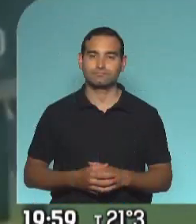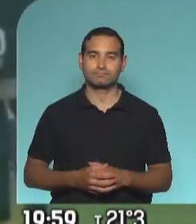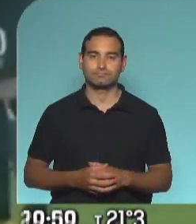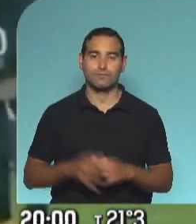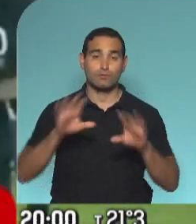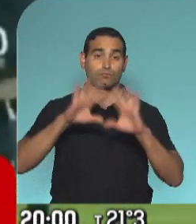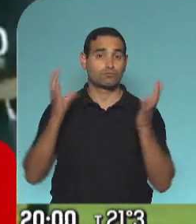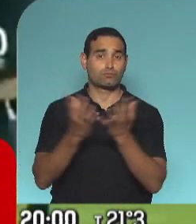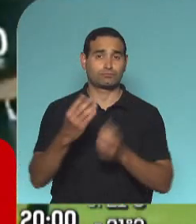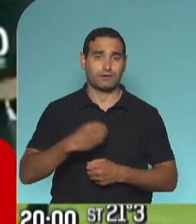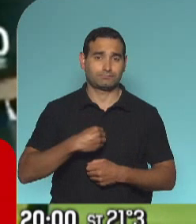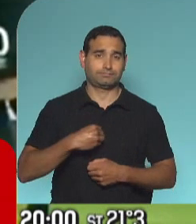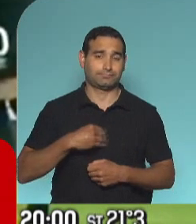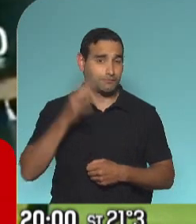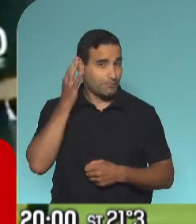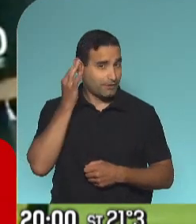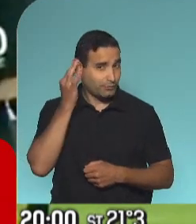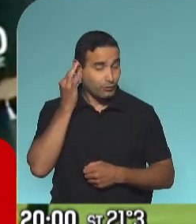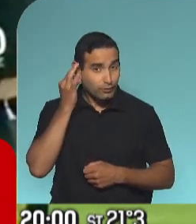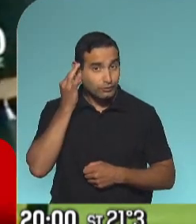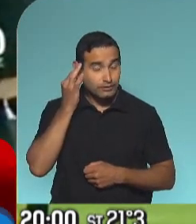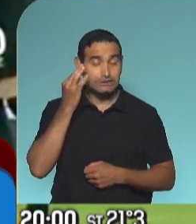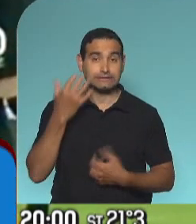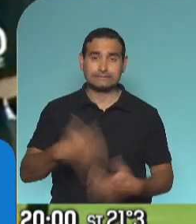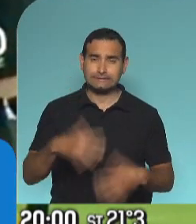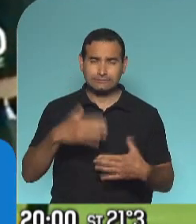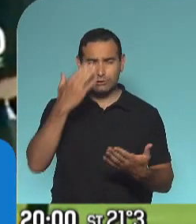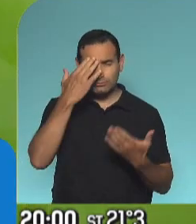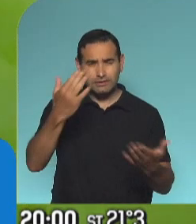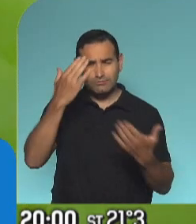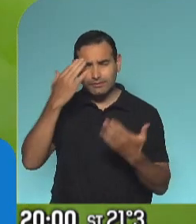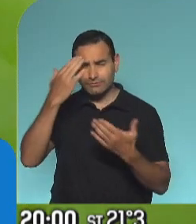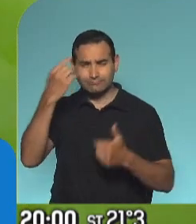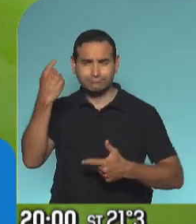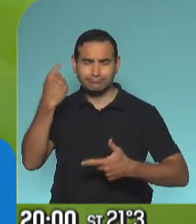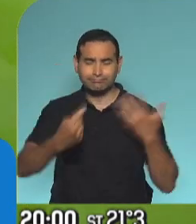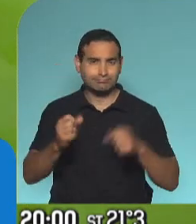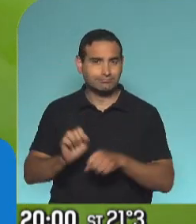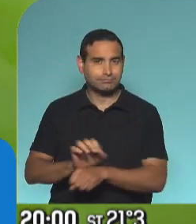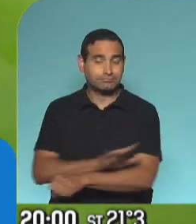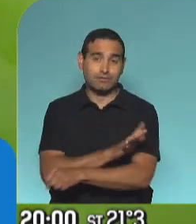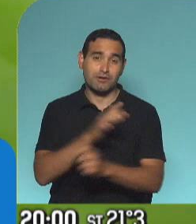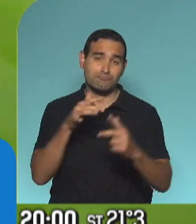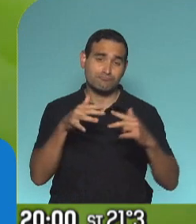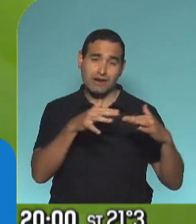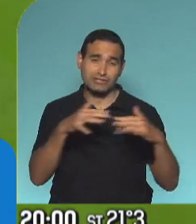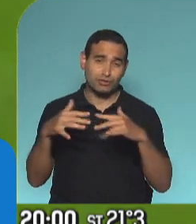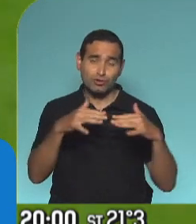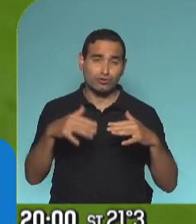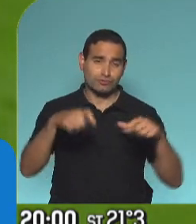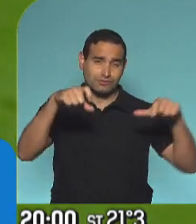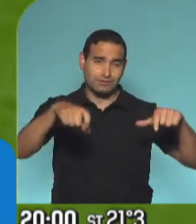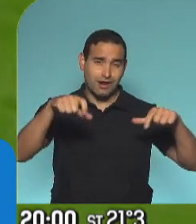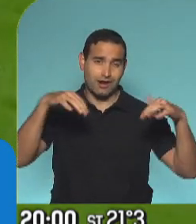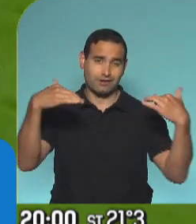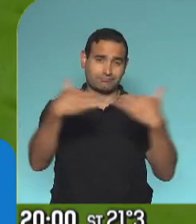devoción mundial por Diego Maradona. Conmovedores homenajes en todos los partidos, en diferentes estadios.